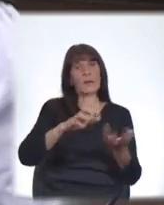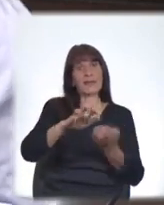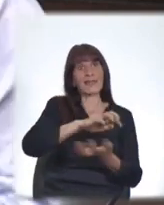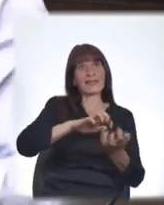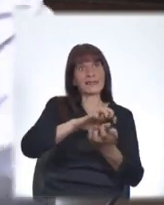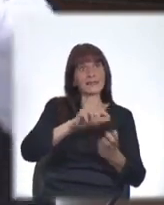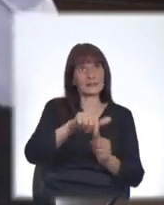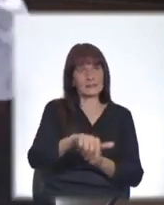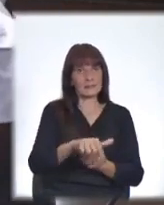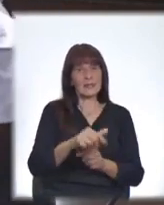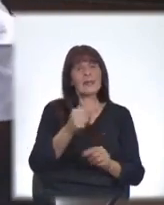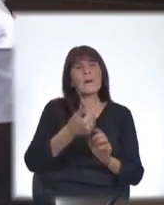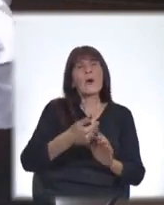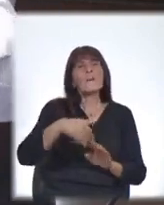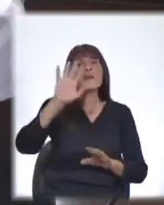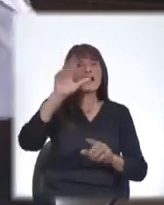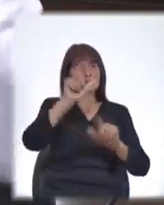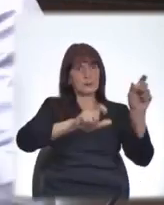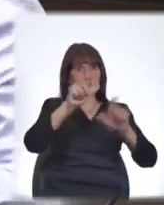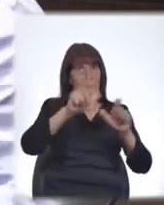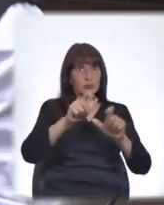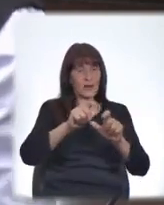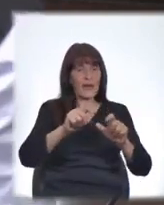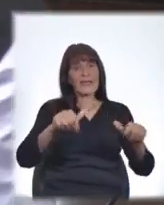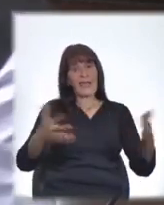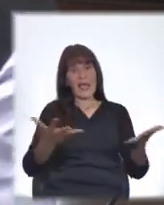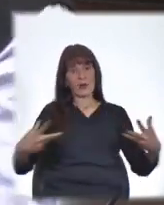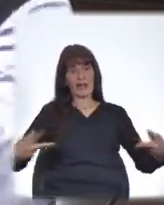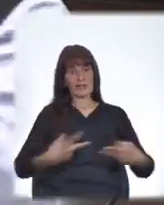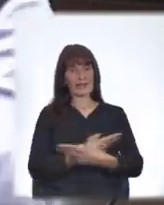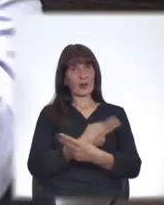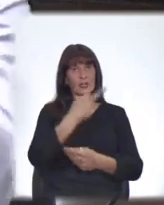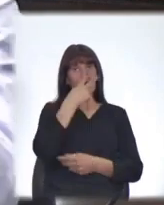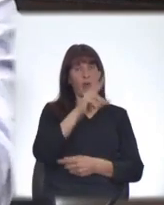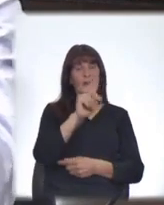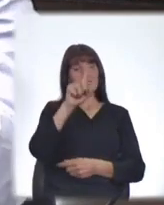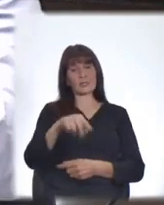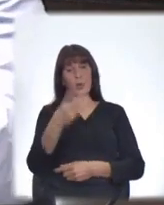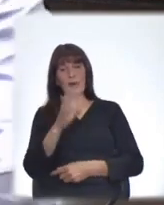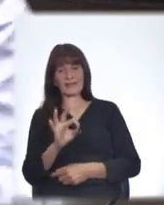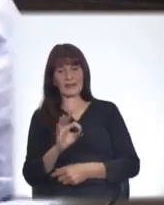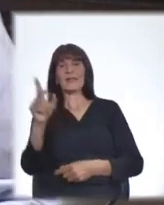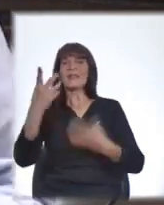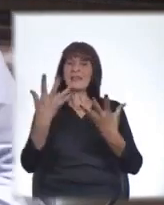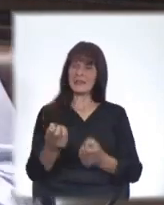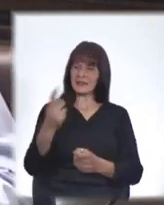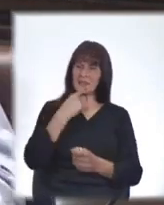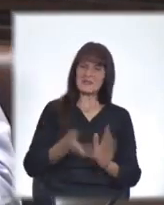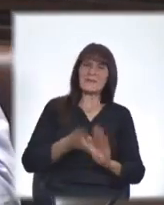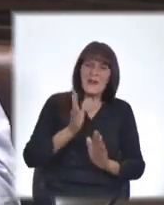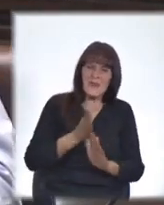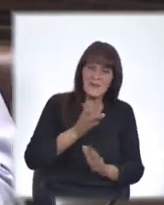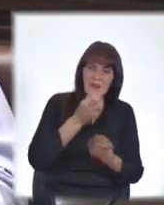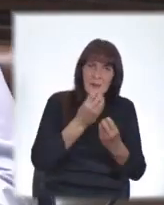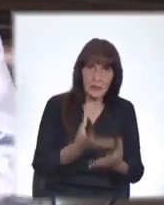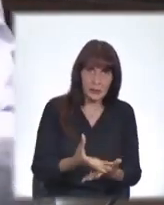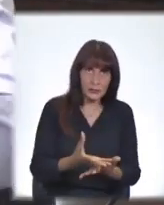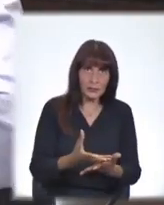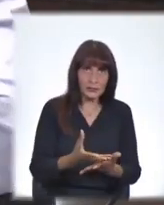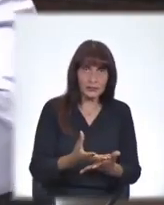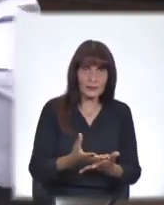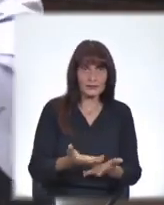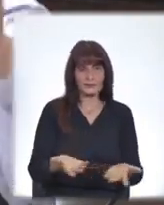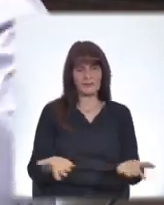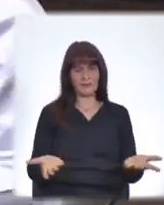crisis. Es decir, con más usuarios van a recortar 2.140 y nos quieren convencer de que lo van a hacer mejor, porque